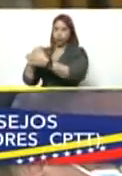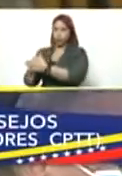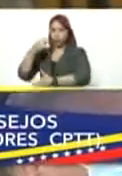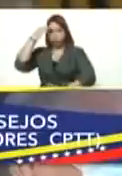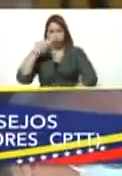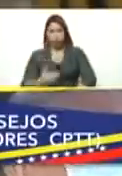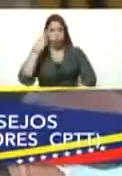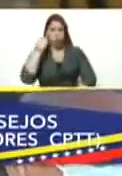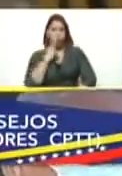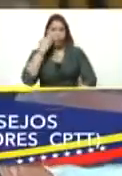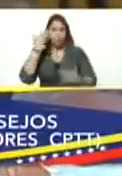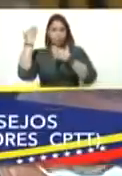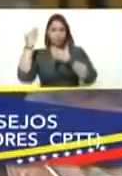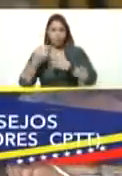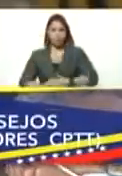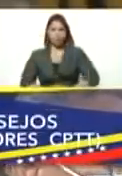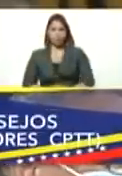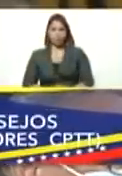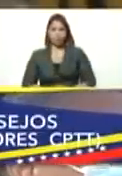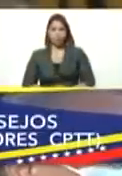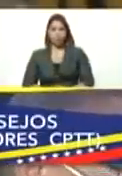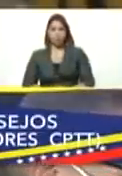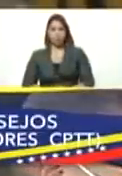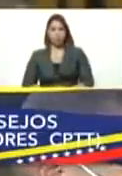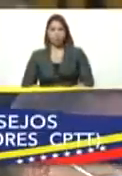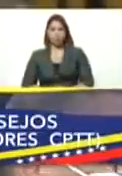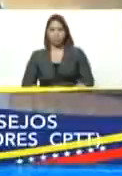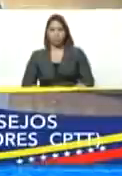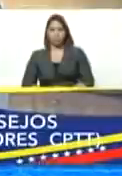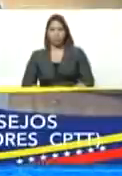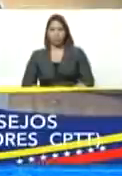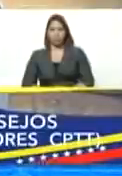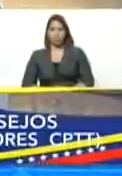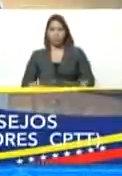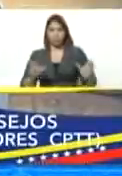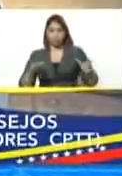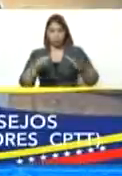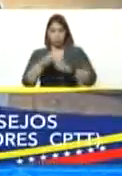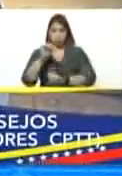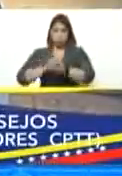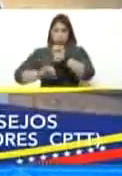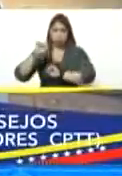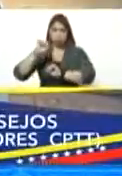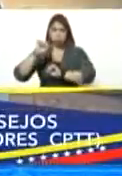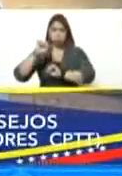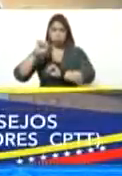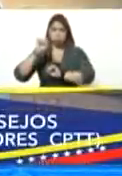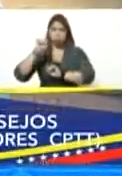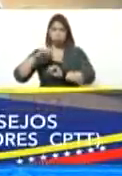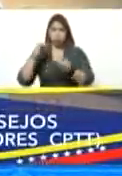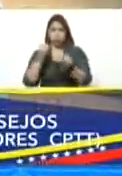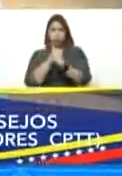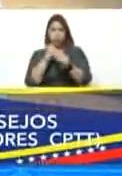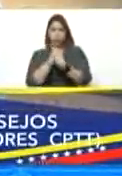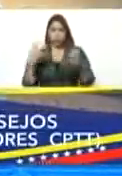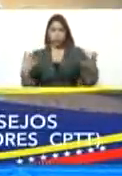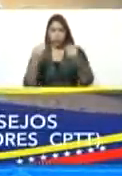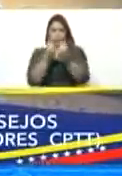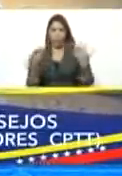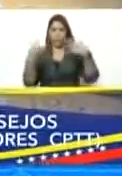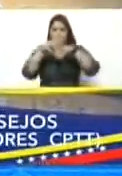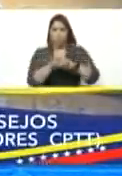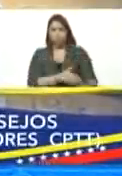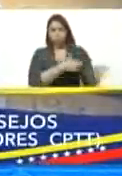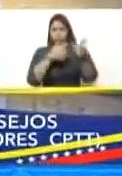Milicia Bolivariana. Milicia Bolivariana, Cuerpo de Combatientes, clase obrera, a las armas,